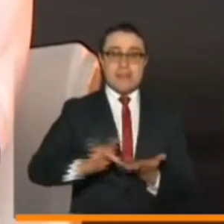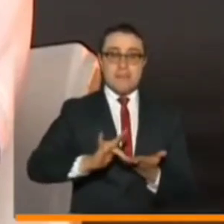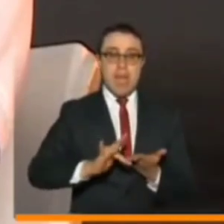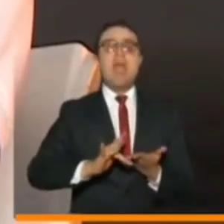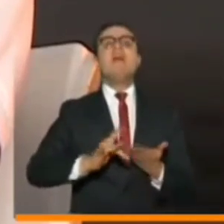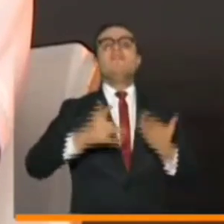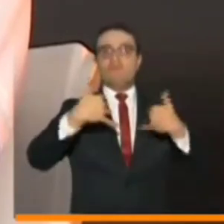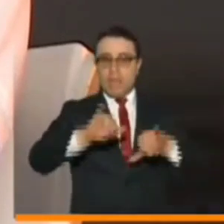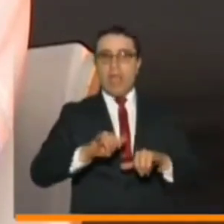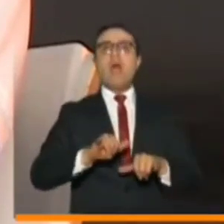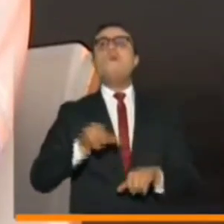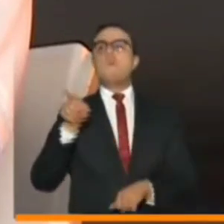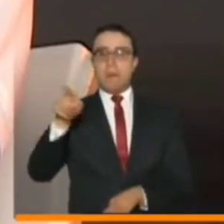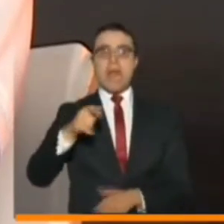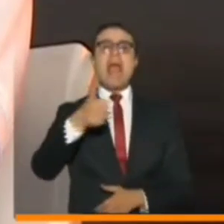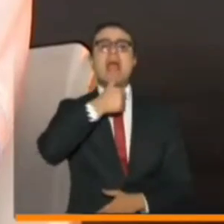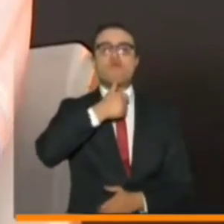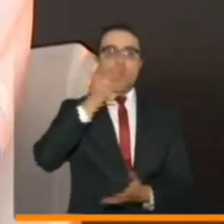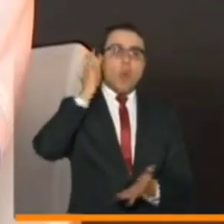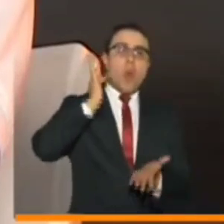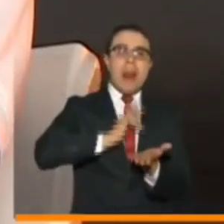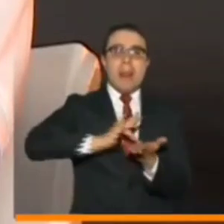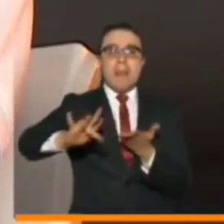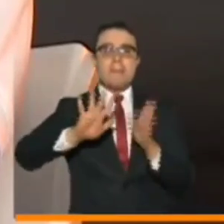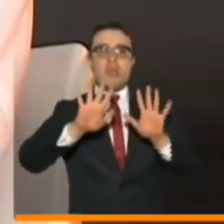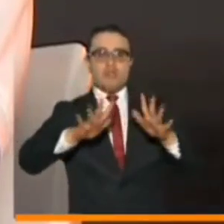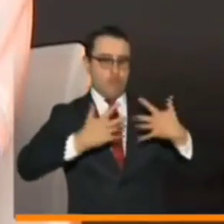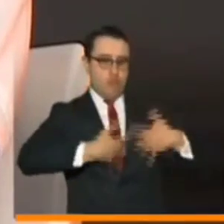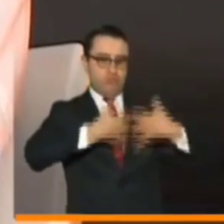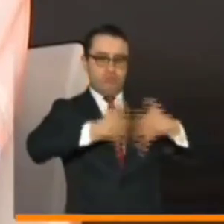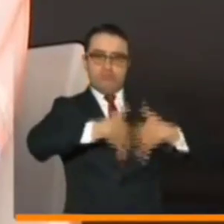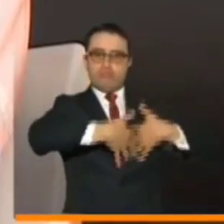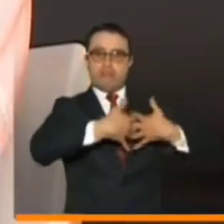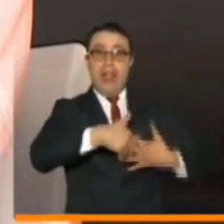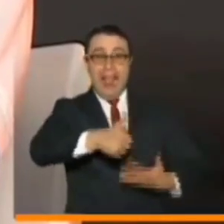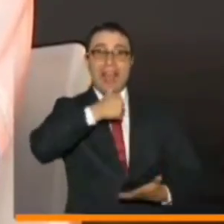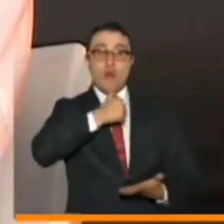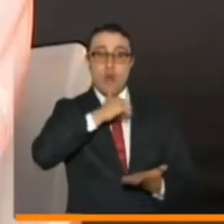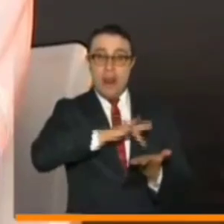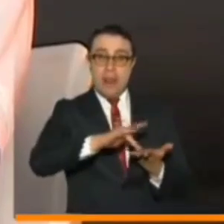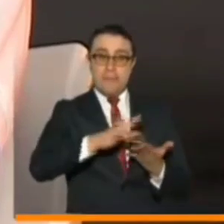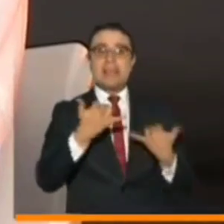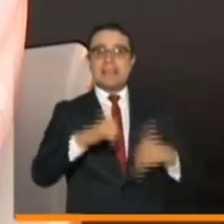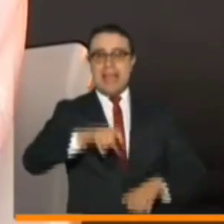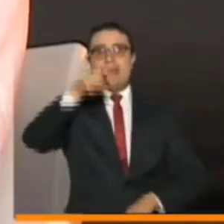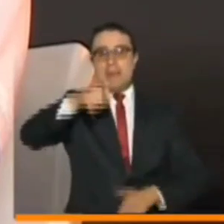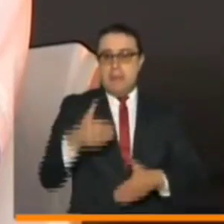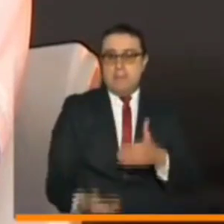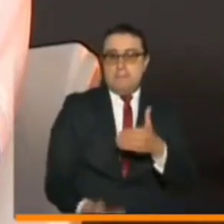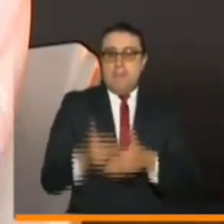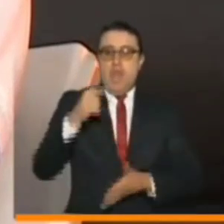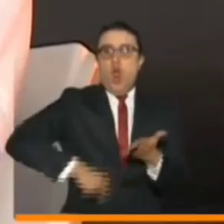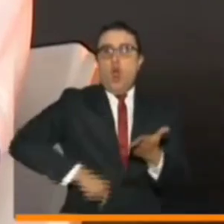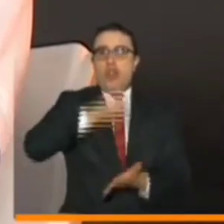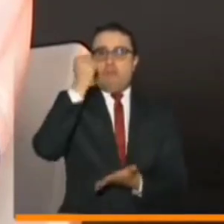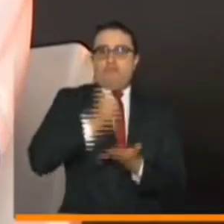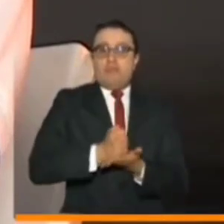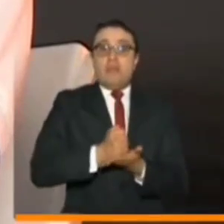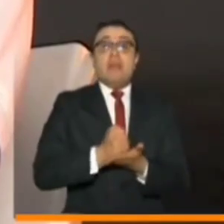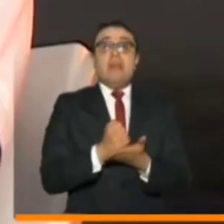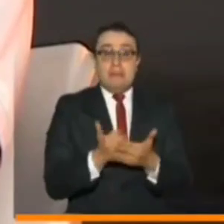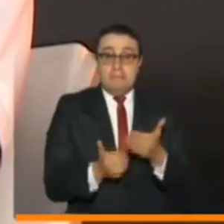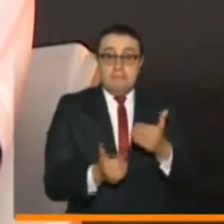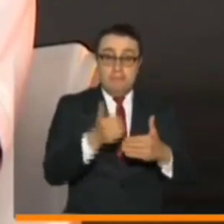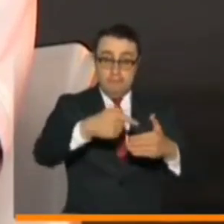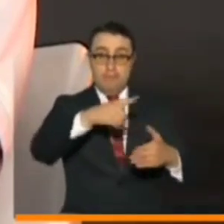agua potable. La optimización de la planta debe estar empezando su contratación antes de que se termine el Plan